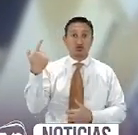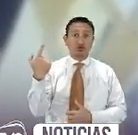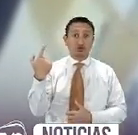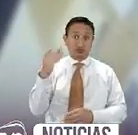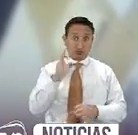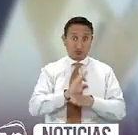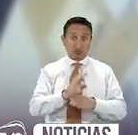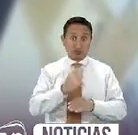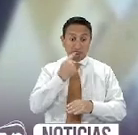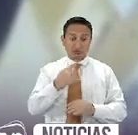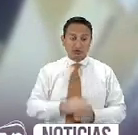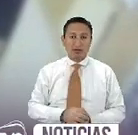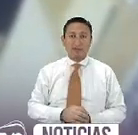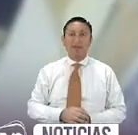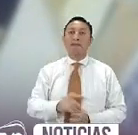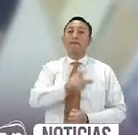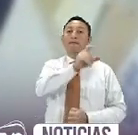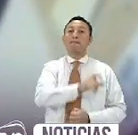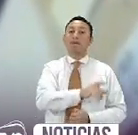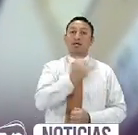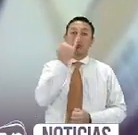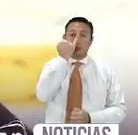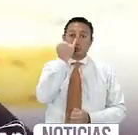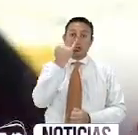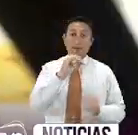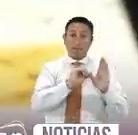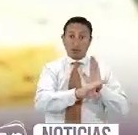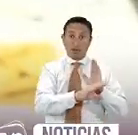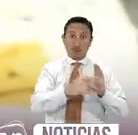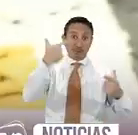testigo. Sometieron a los trabajadores de la bodega.